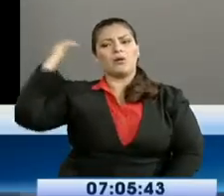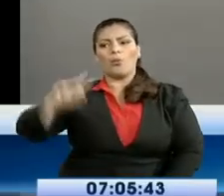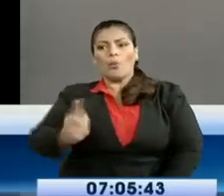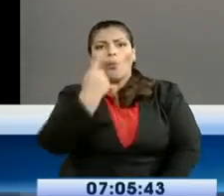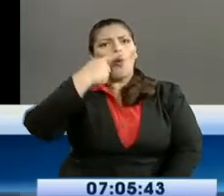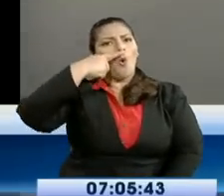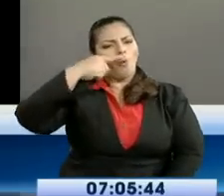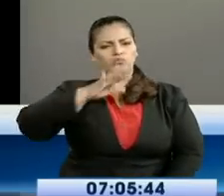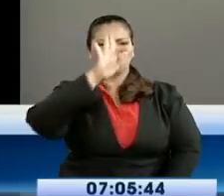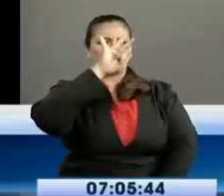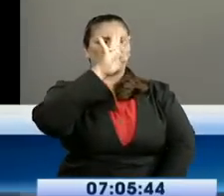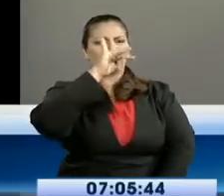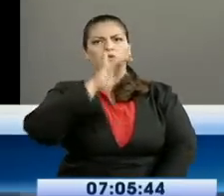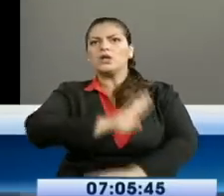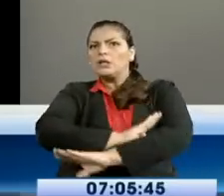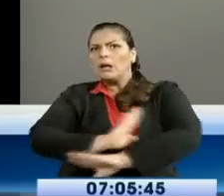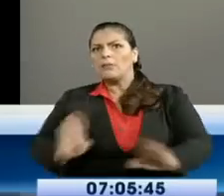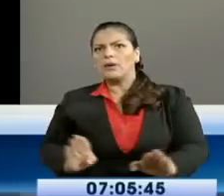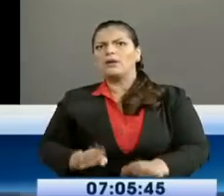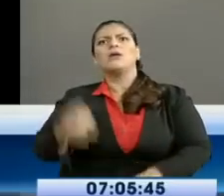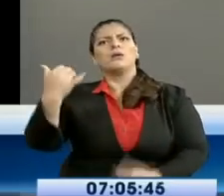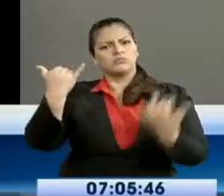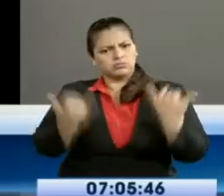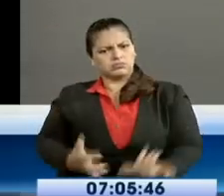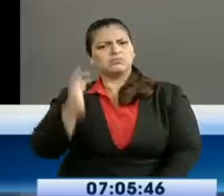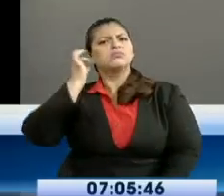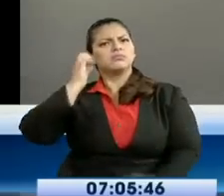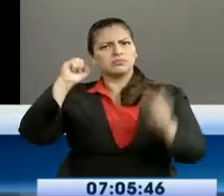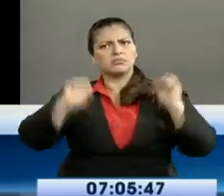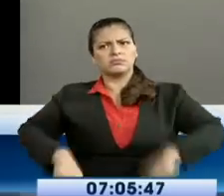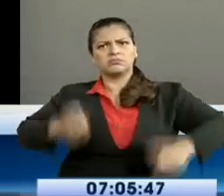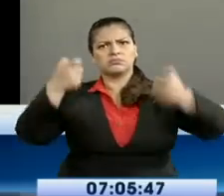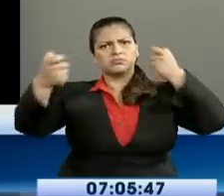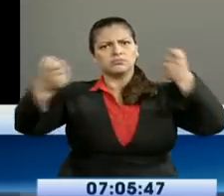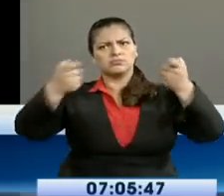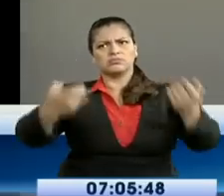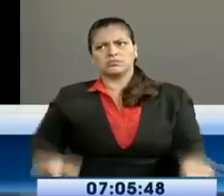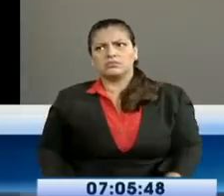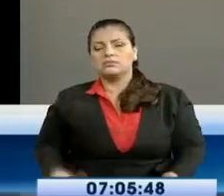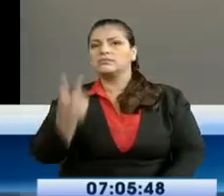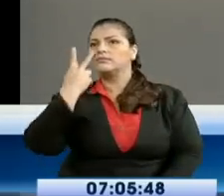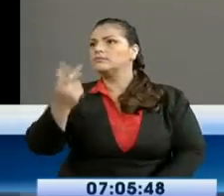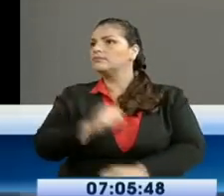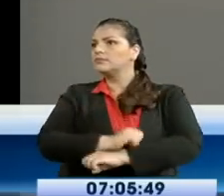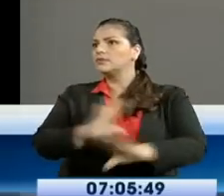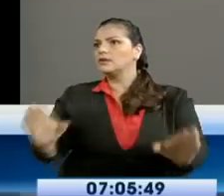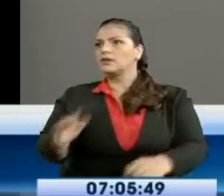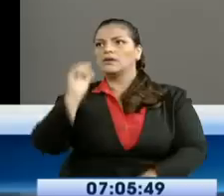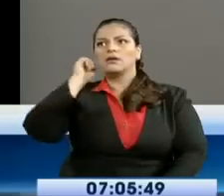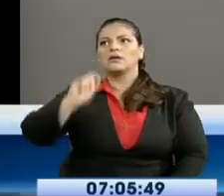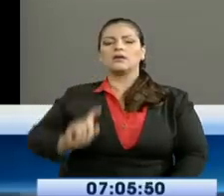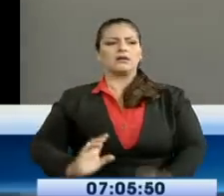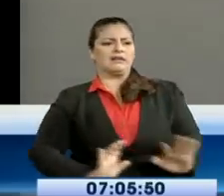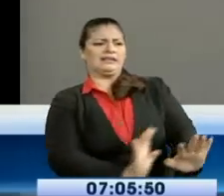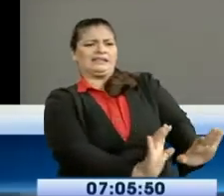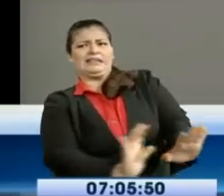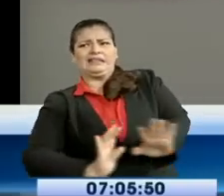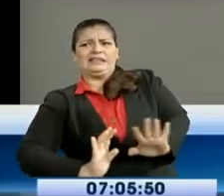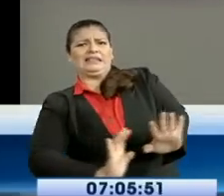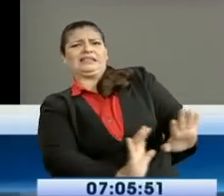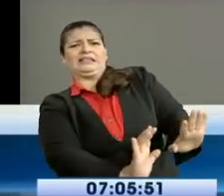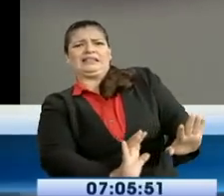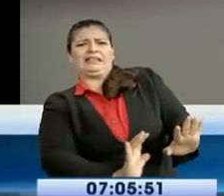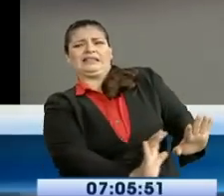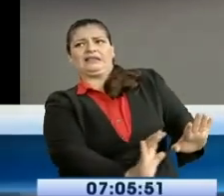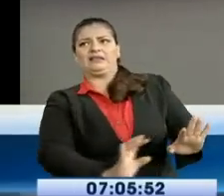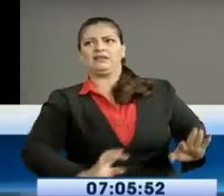Hace muchos años eso ya, gracias a Dios, es historia. Mire, mira cómo le tira el carro. Qué cobarde, ¿no? Qué cobarde. Mira,